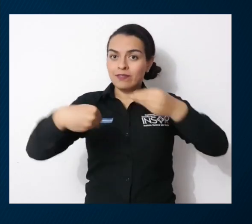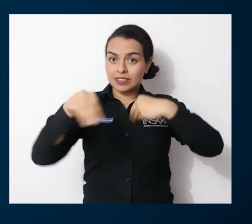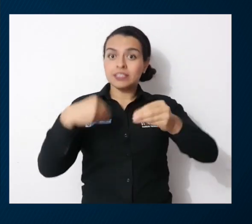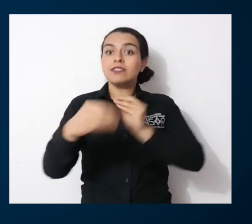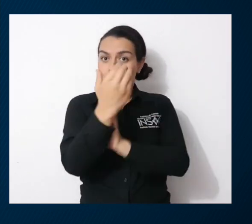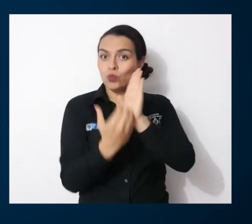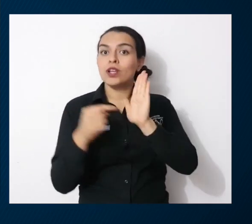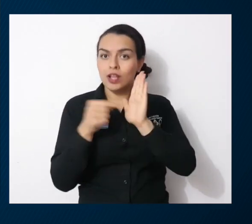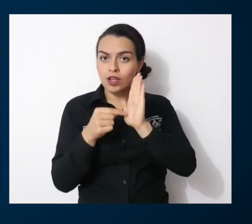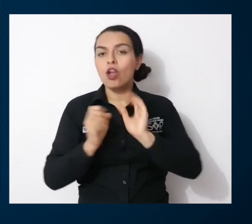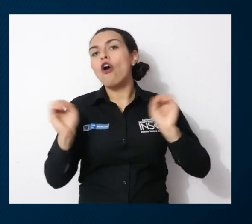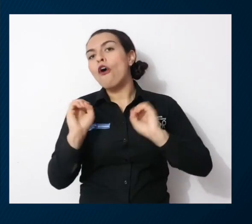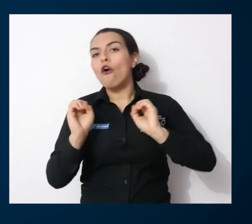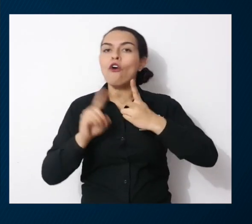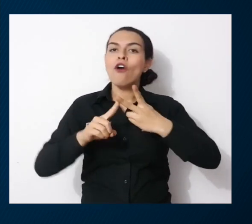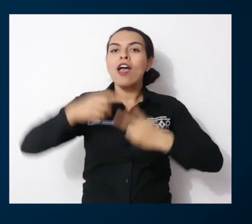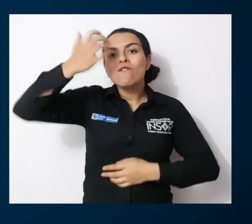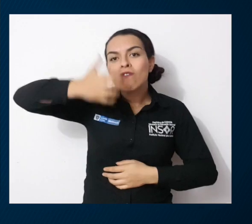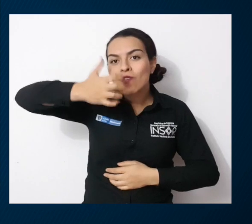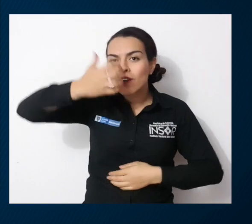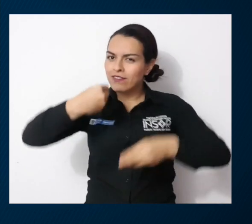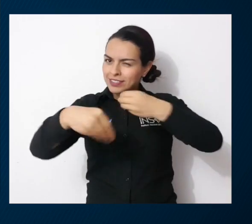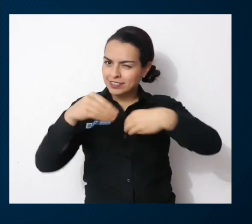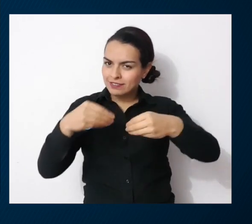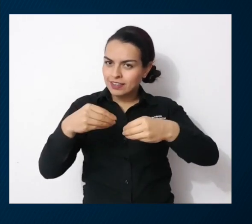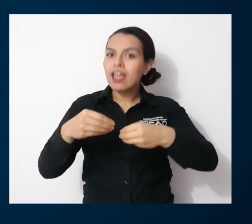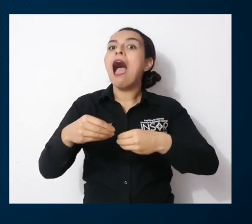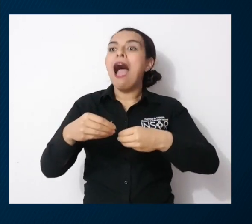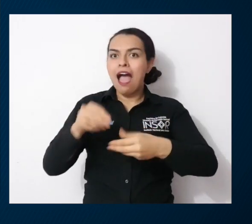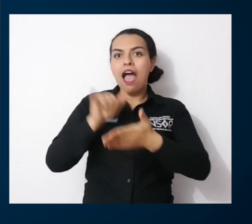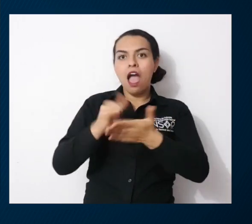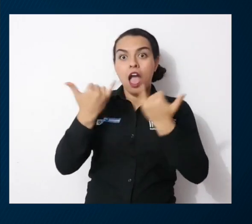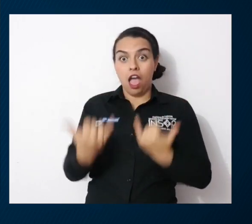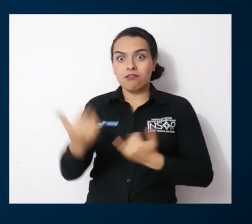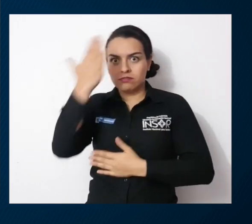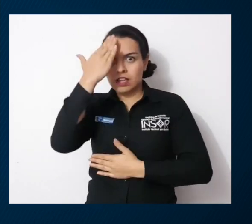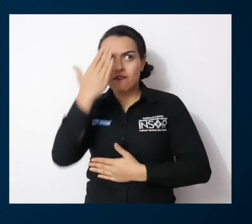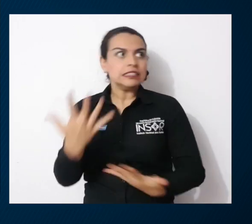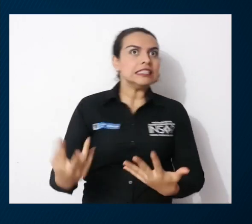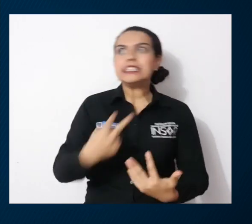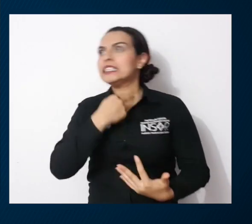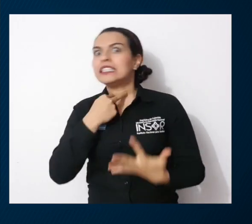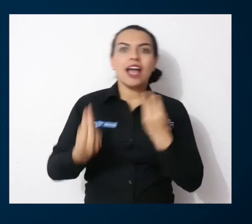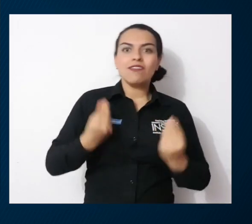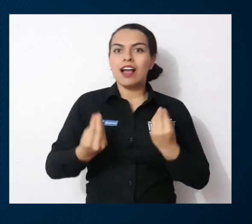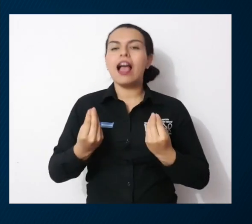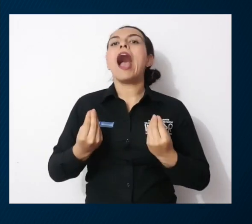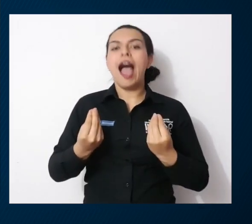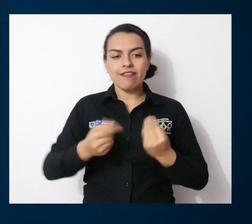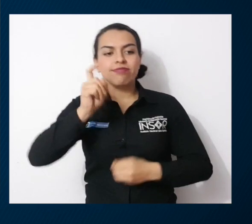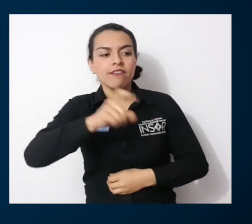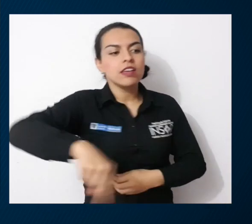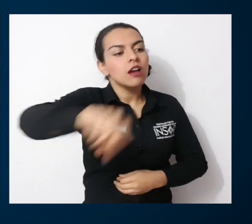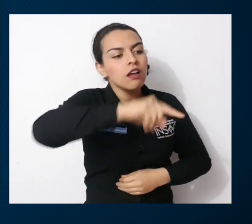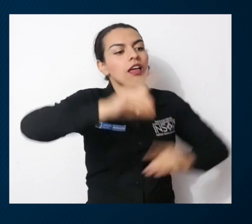del currículo o la evaluación, pero que ahorita ya nos vemos encajonados y contra una pared un poco, en donde sí tenemos que tomar unas decisiones que